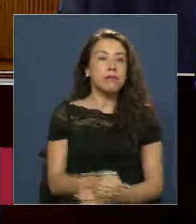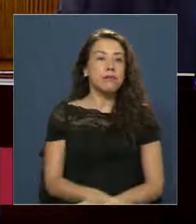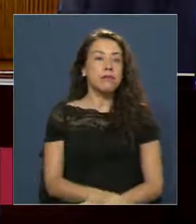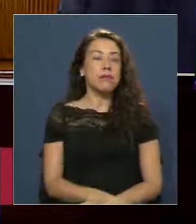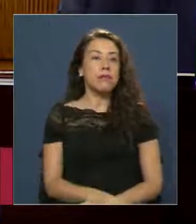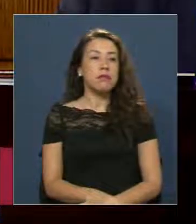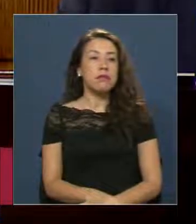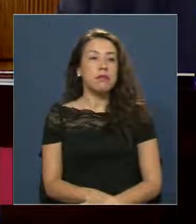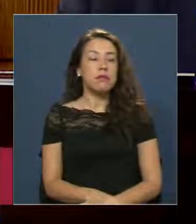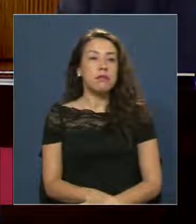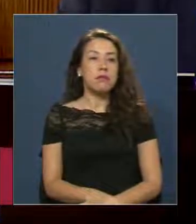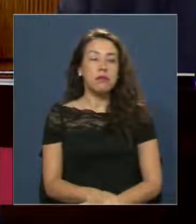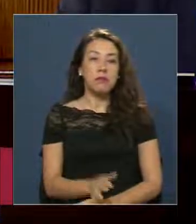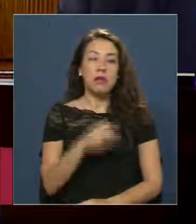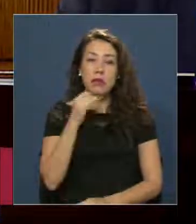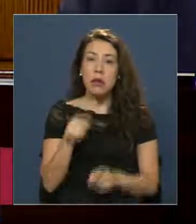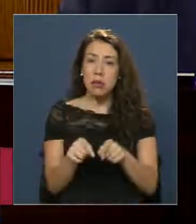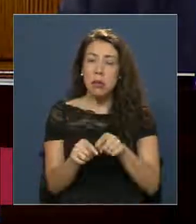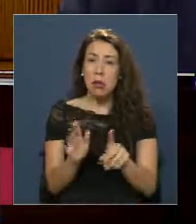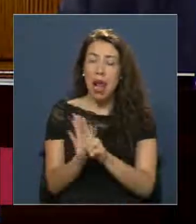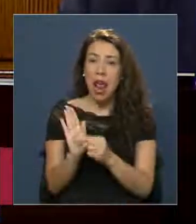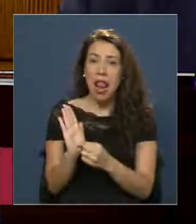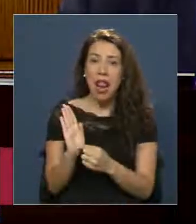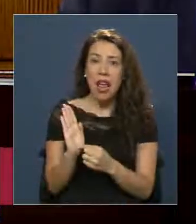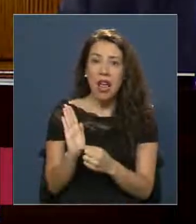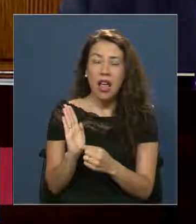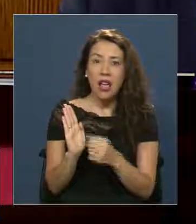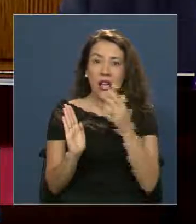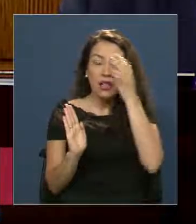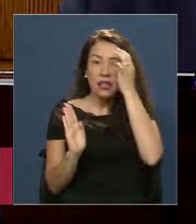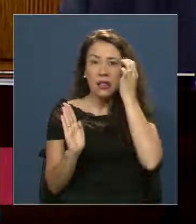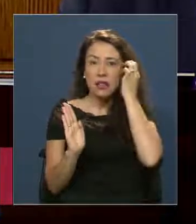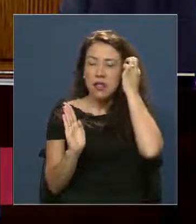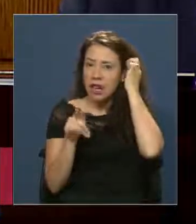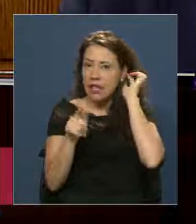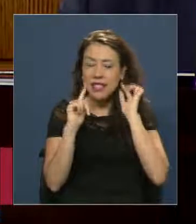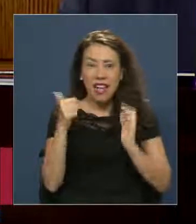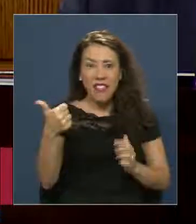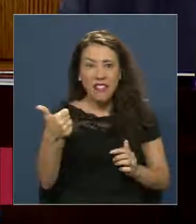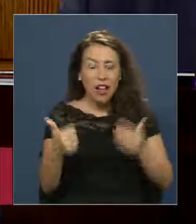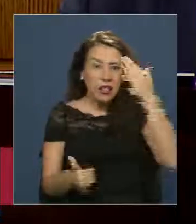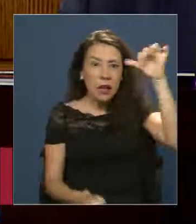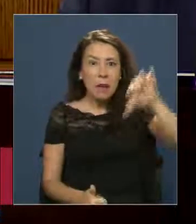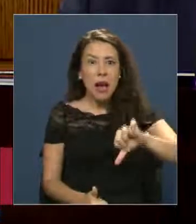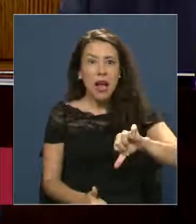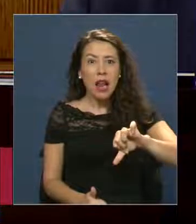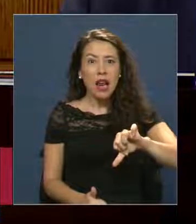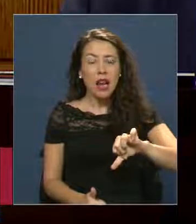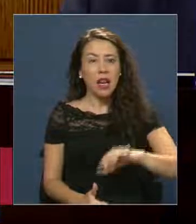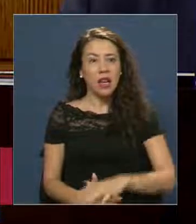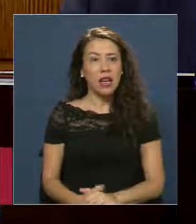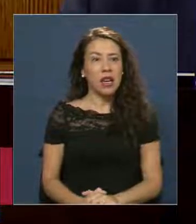Hagamos el test ácido, entonces. Bajo esta legislación, ¿eso está bien o está mal?